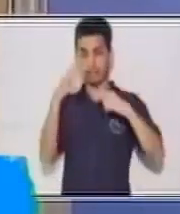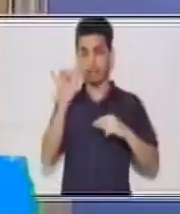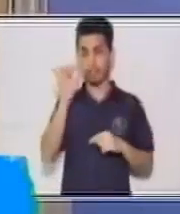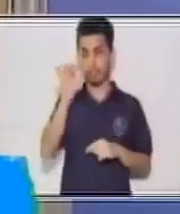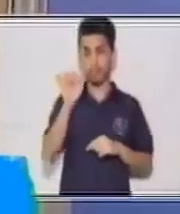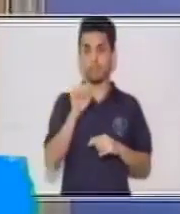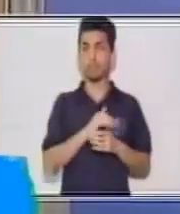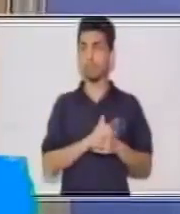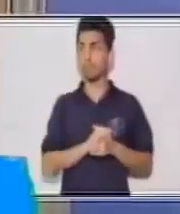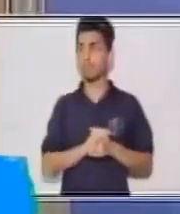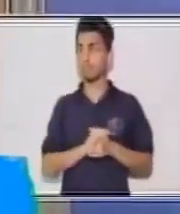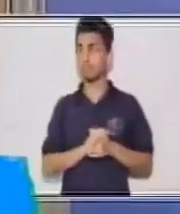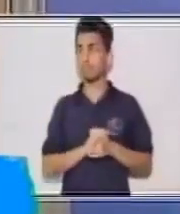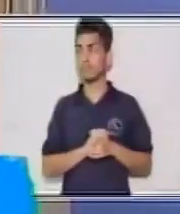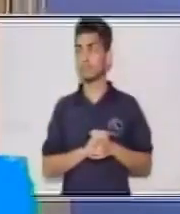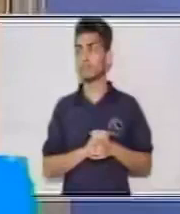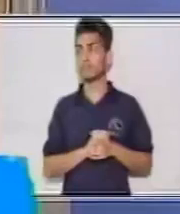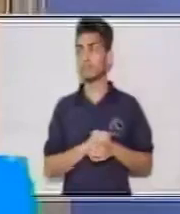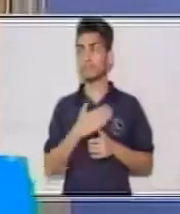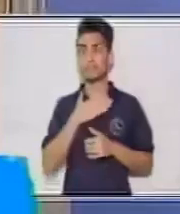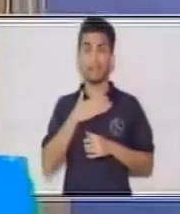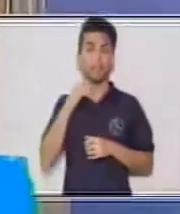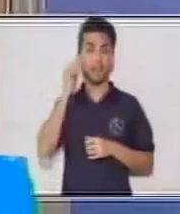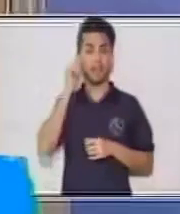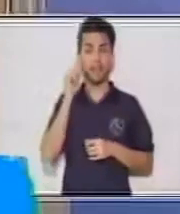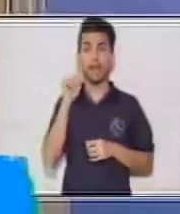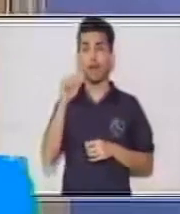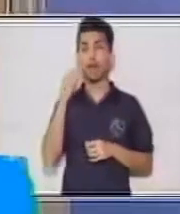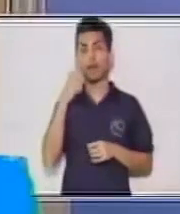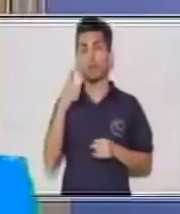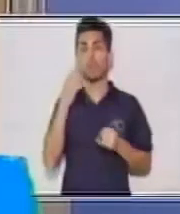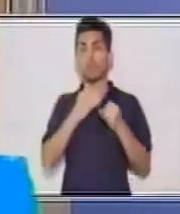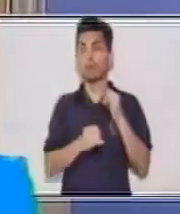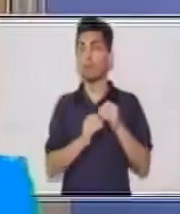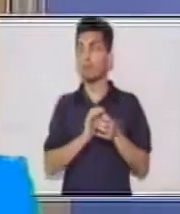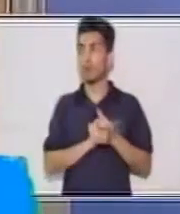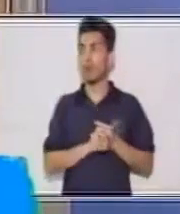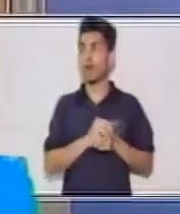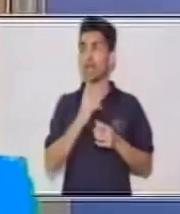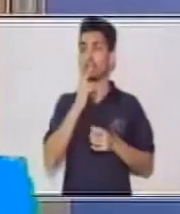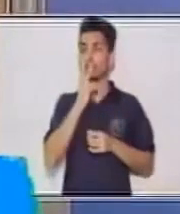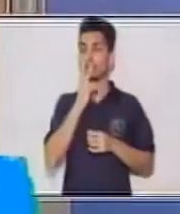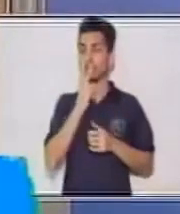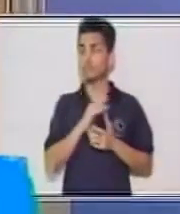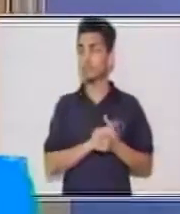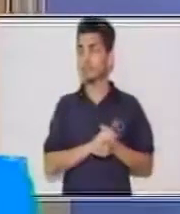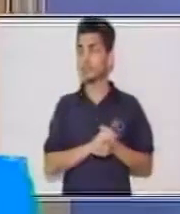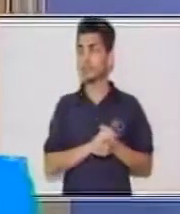Muy bien. Este se llama G. Ahora veamos el último, que es el H,